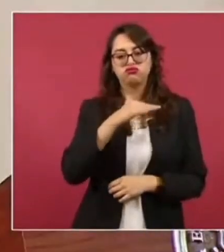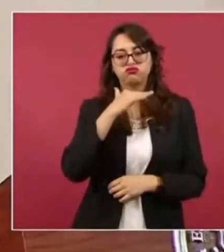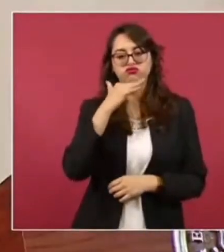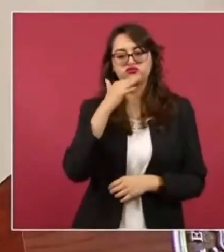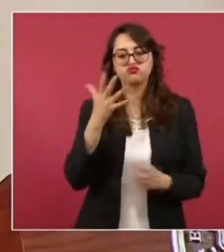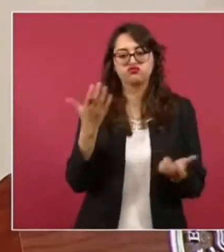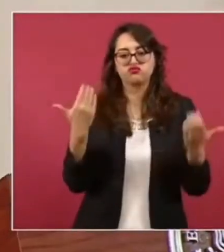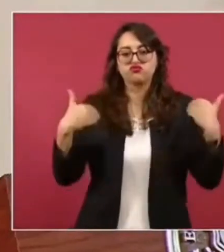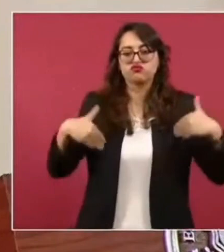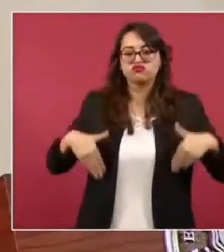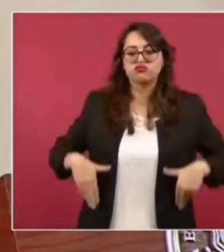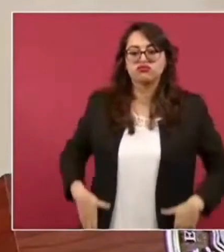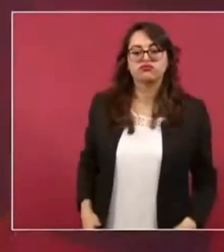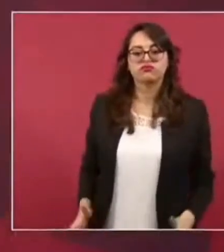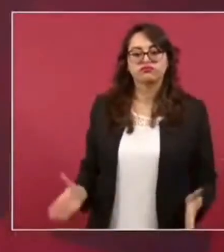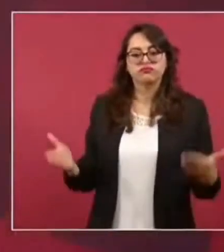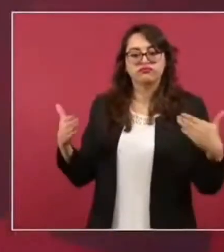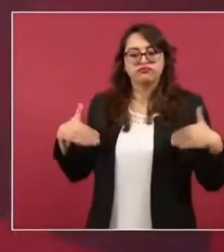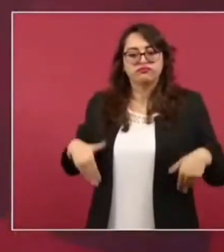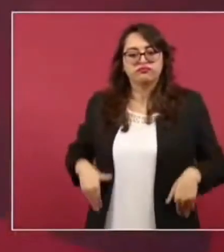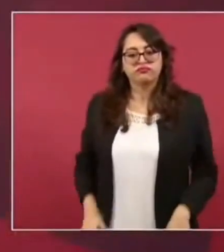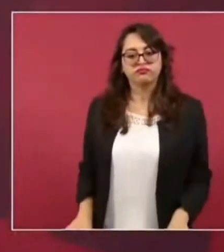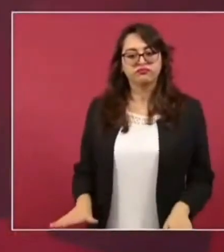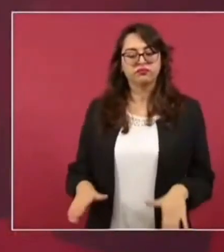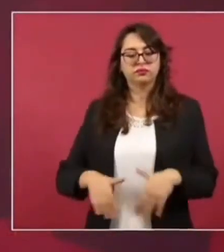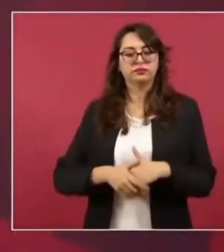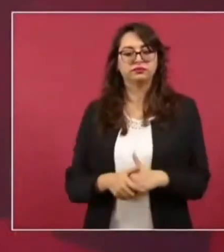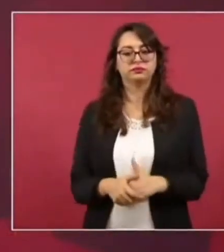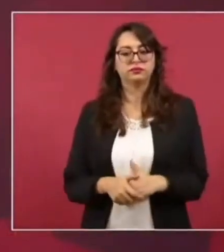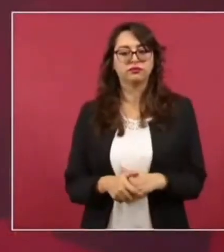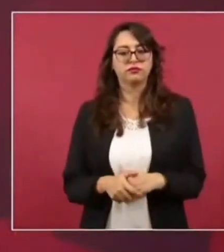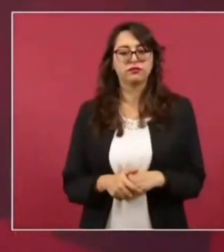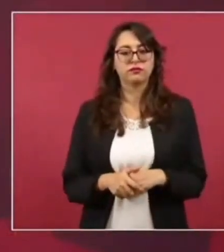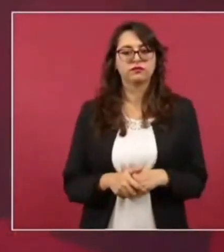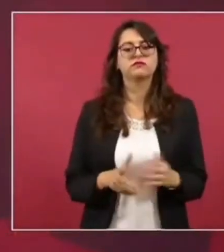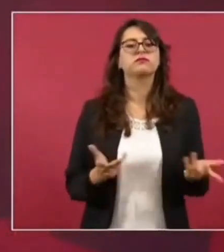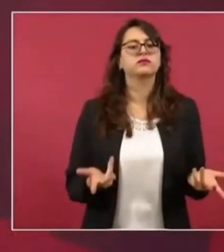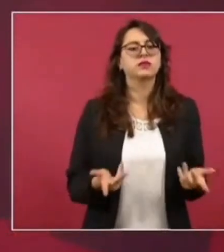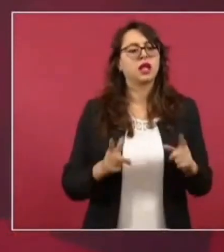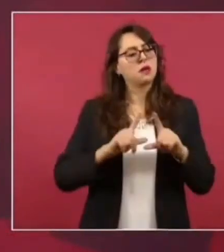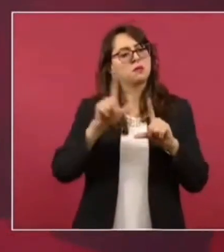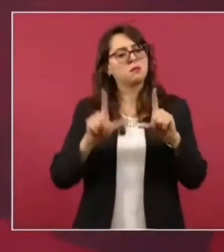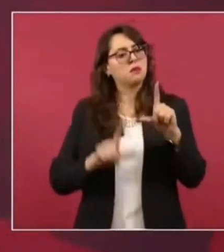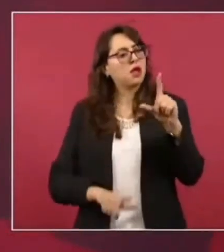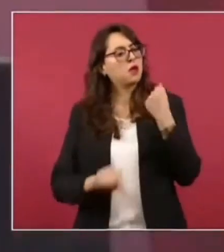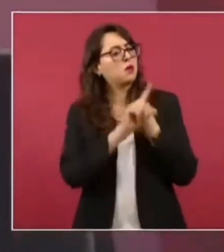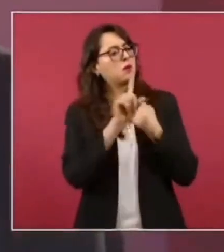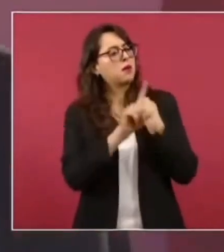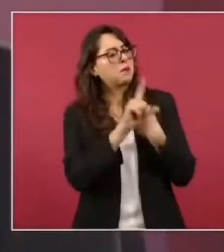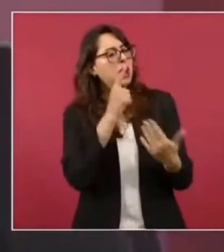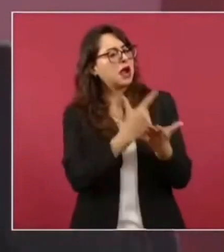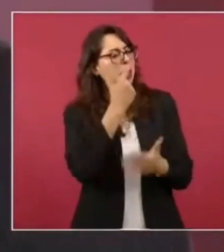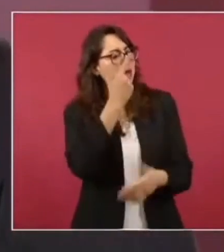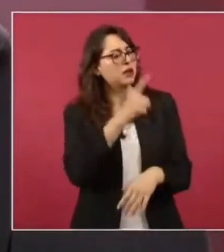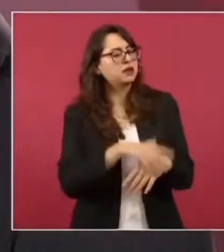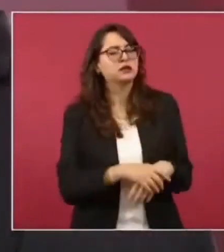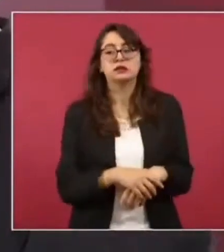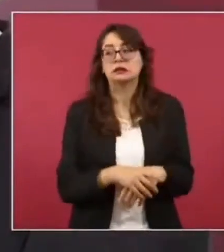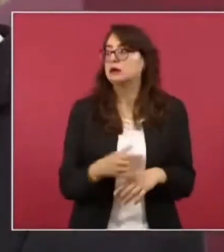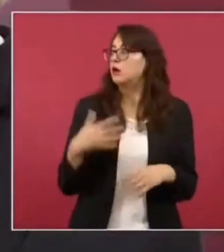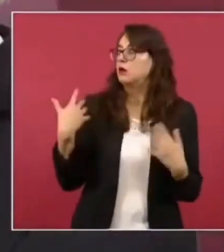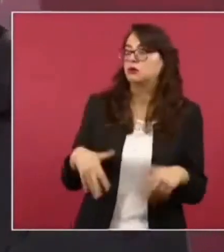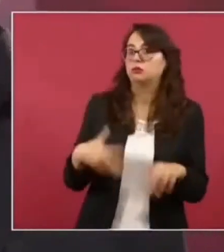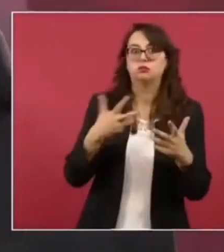El principal problema. Porque preguntaba yo, ¿cuál crees tú que es el principal problema de México? La inseguridad.